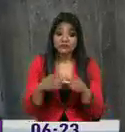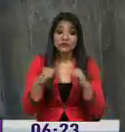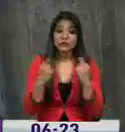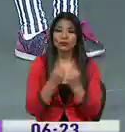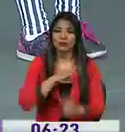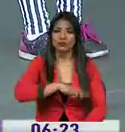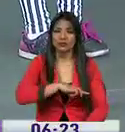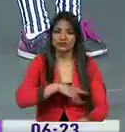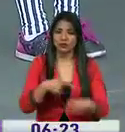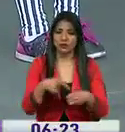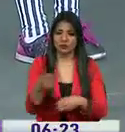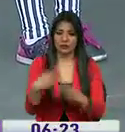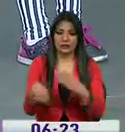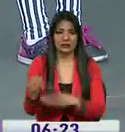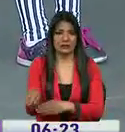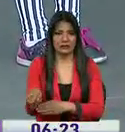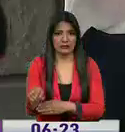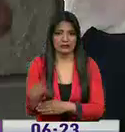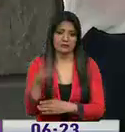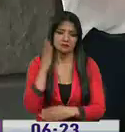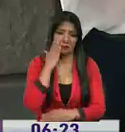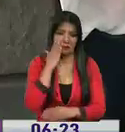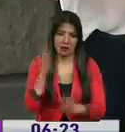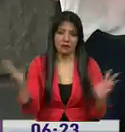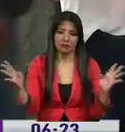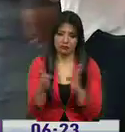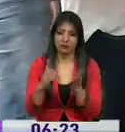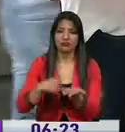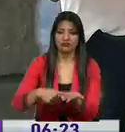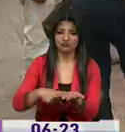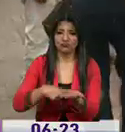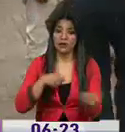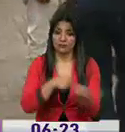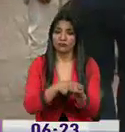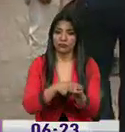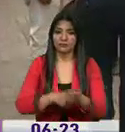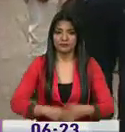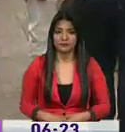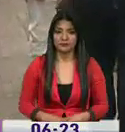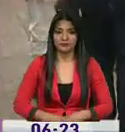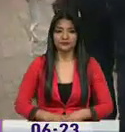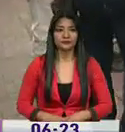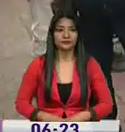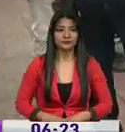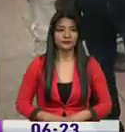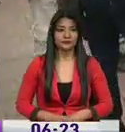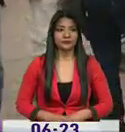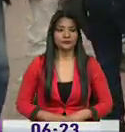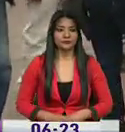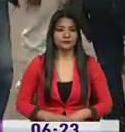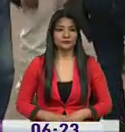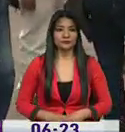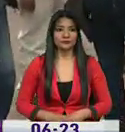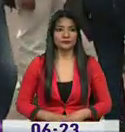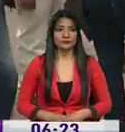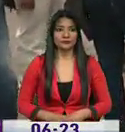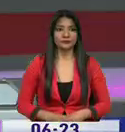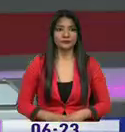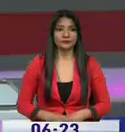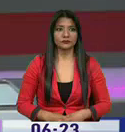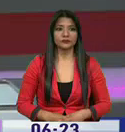las menores afectadas y sus familias y anunciaron que apoyarán este caso. Informó Carolina Basante.